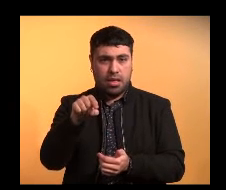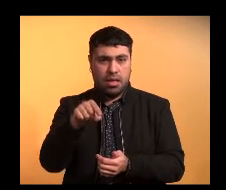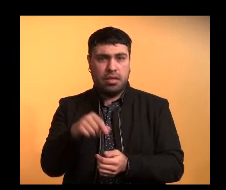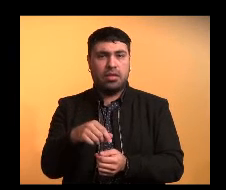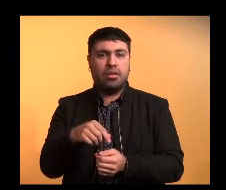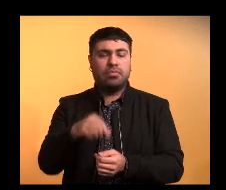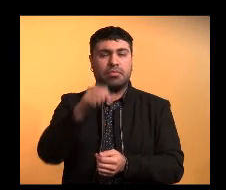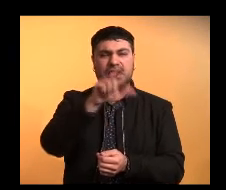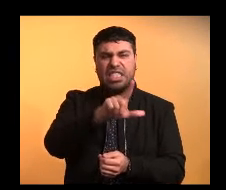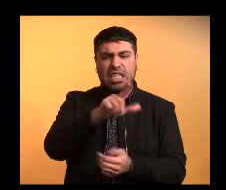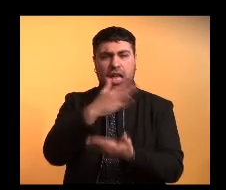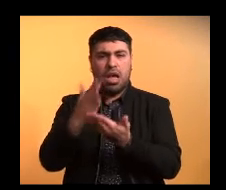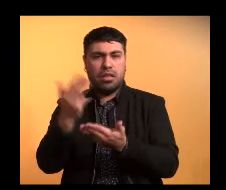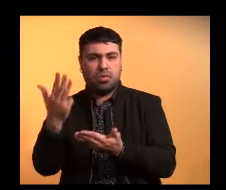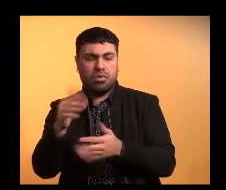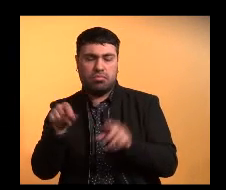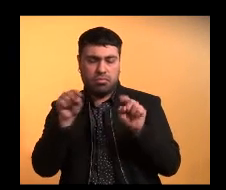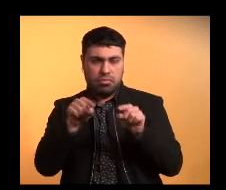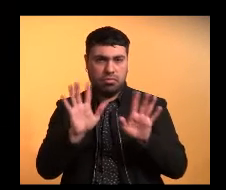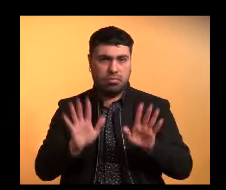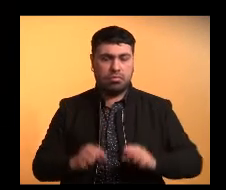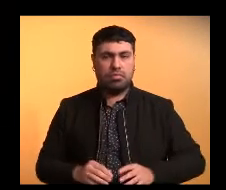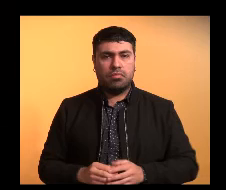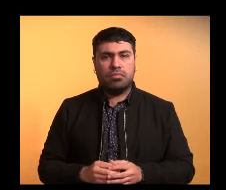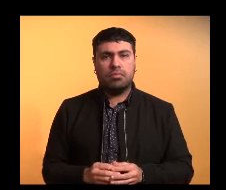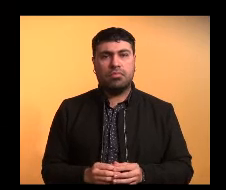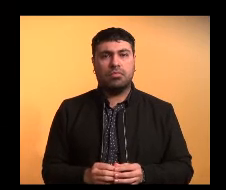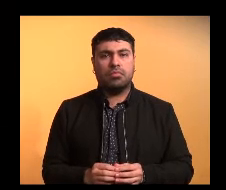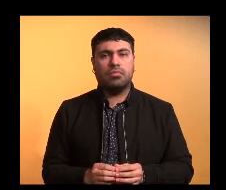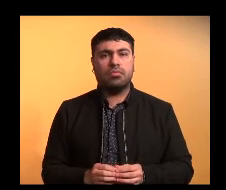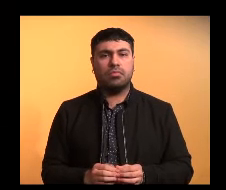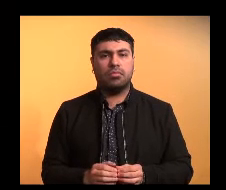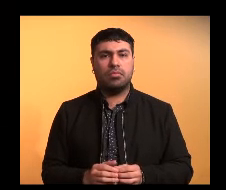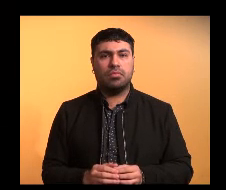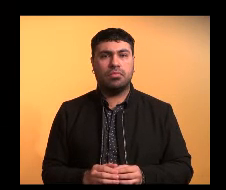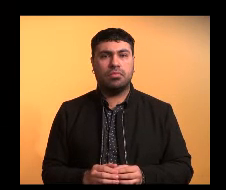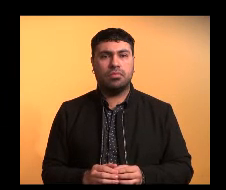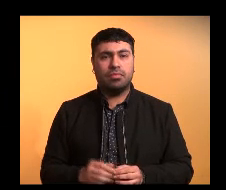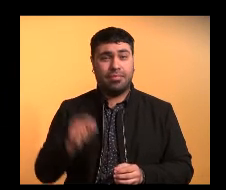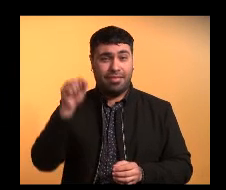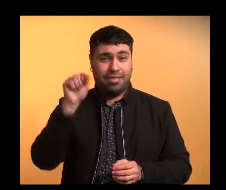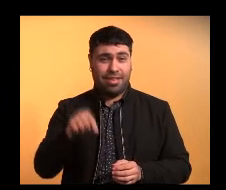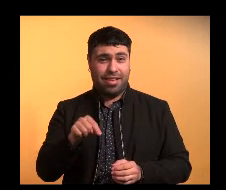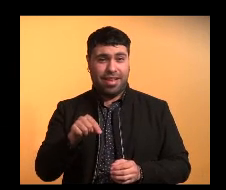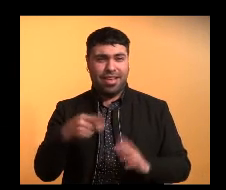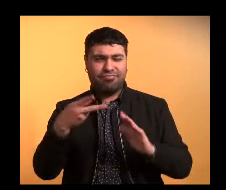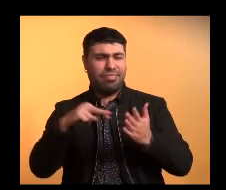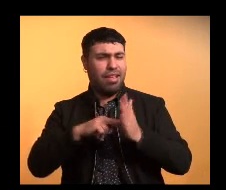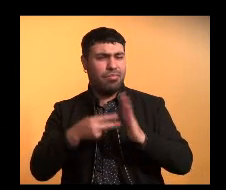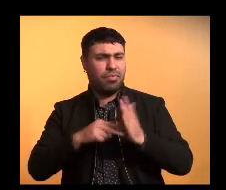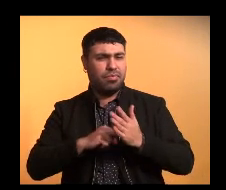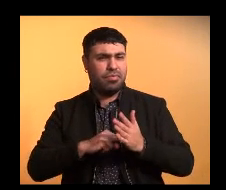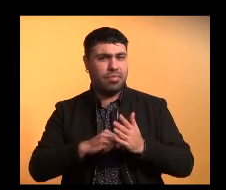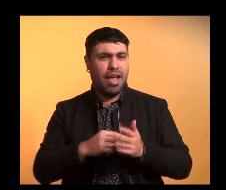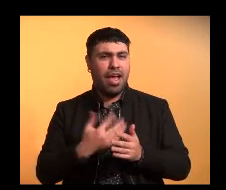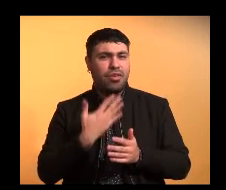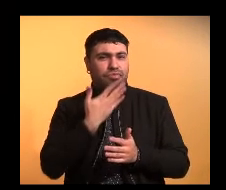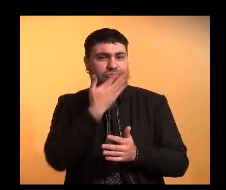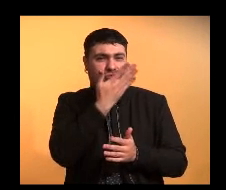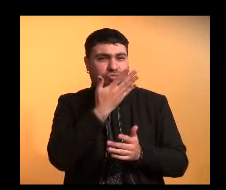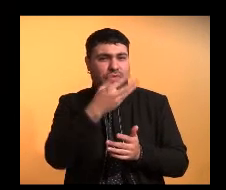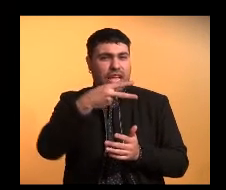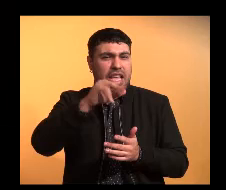son especies que viven en estas zonas que yo les mencionaba, que son impactadas por la acción del hielo, donde ahí el sustrato es un factor